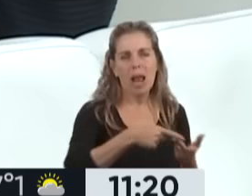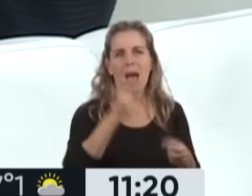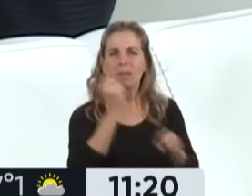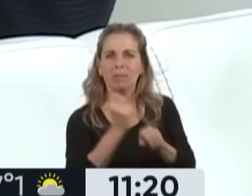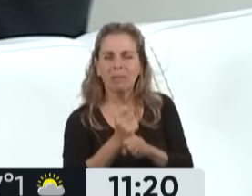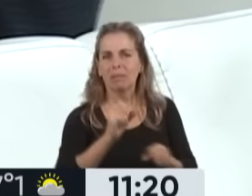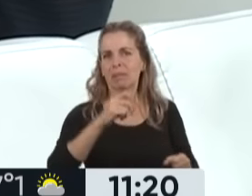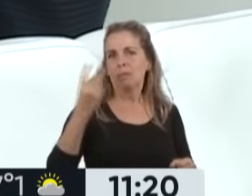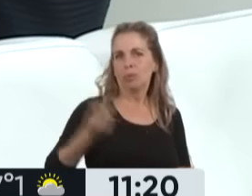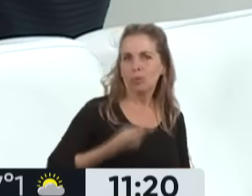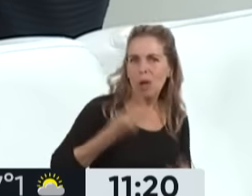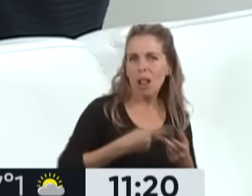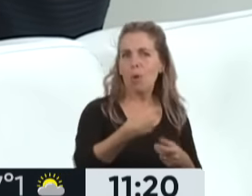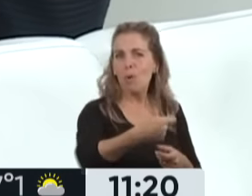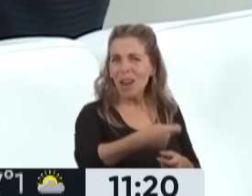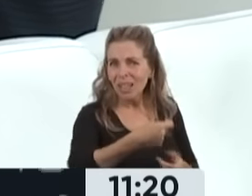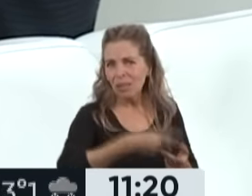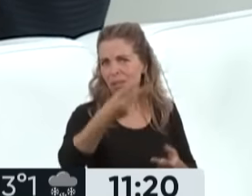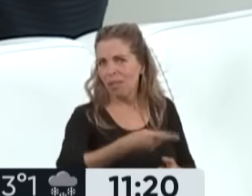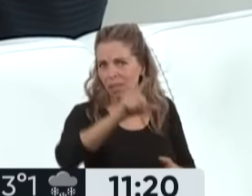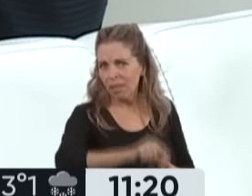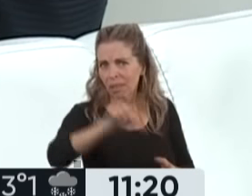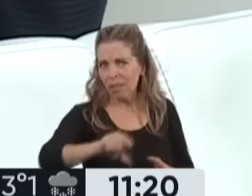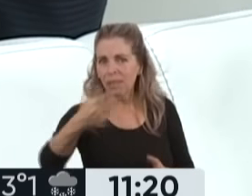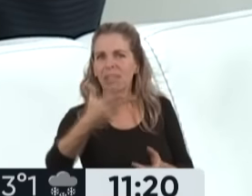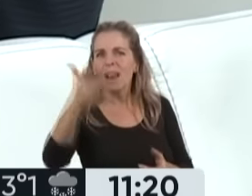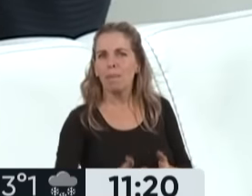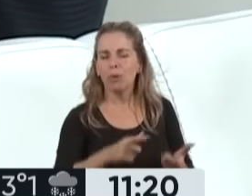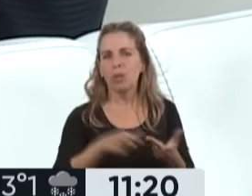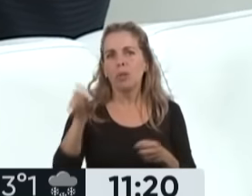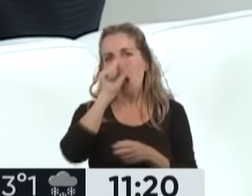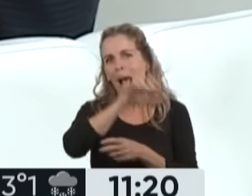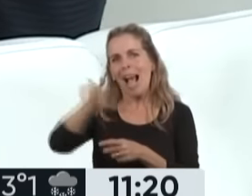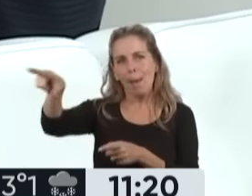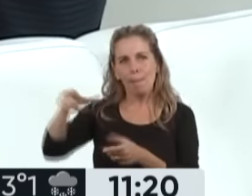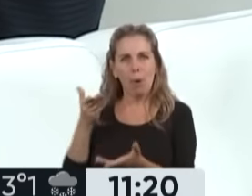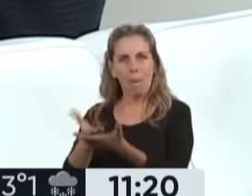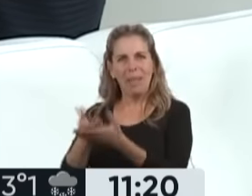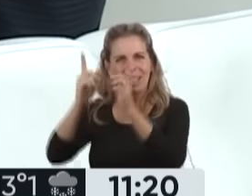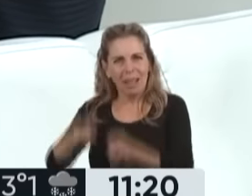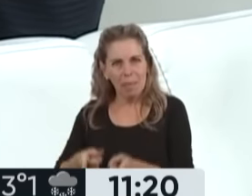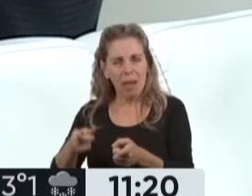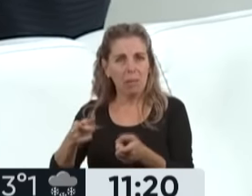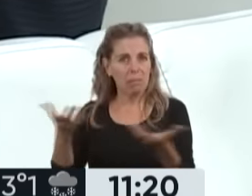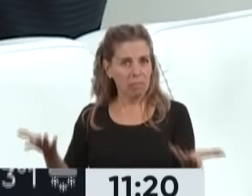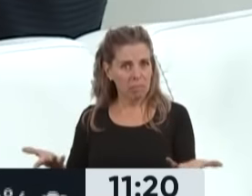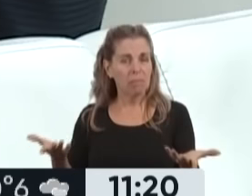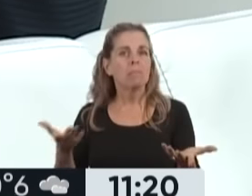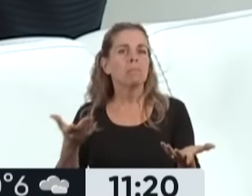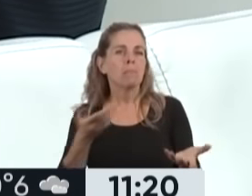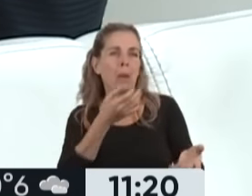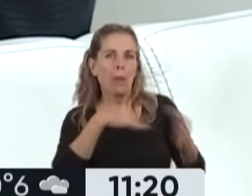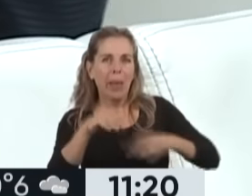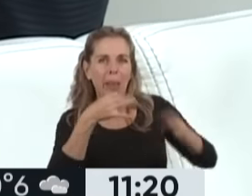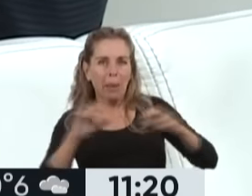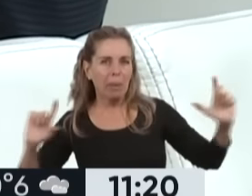poder adquisitivo, están pisadas las tarifas, el sector del agro pide una nueva devaluación que va a traer más inflación, cayó el consumo en casi todos los